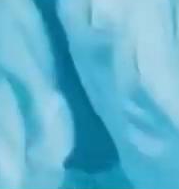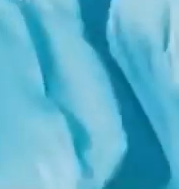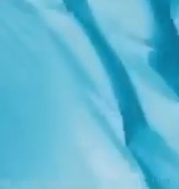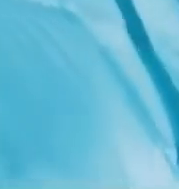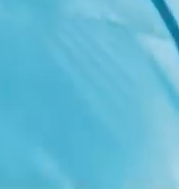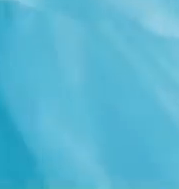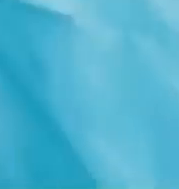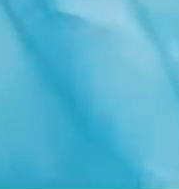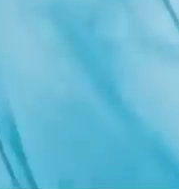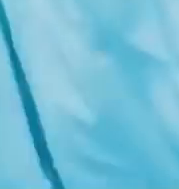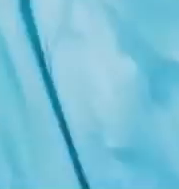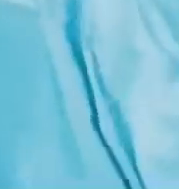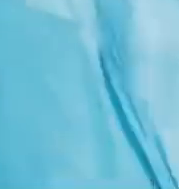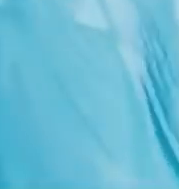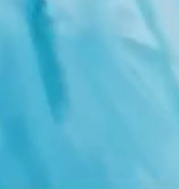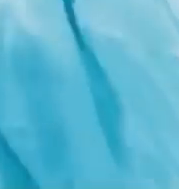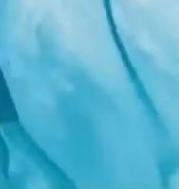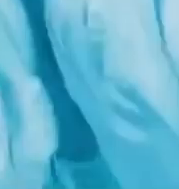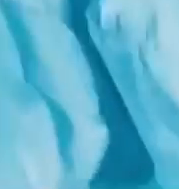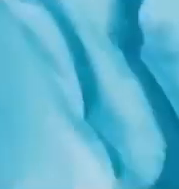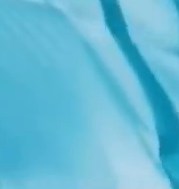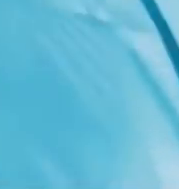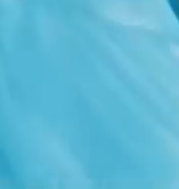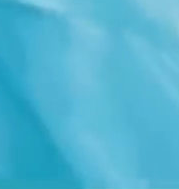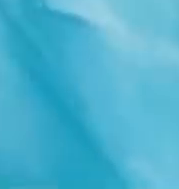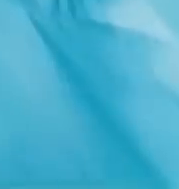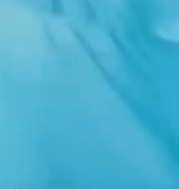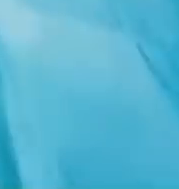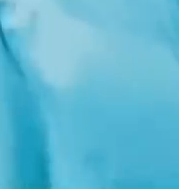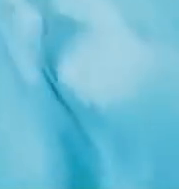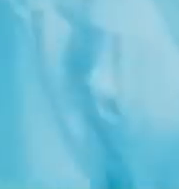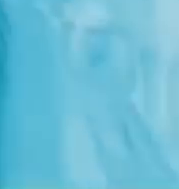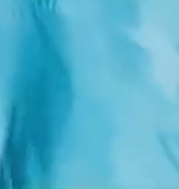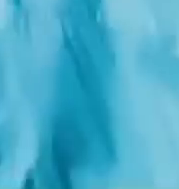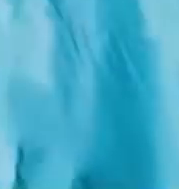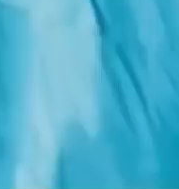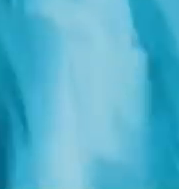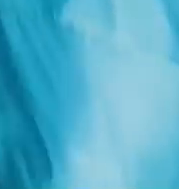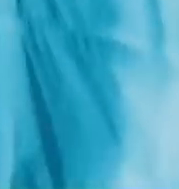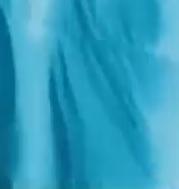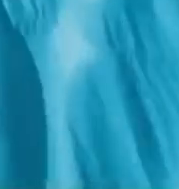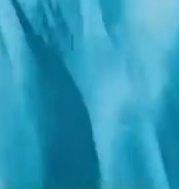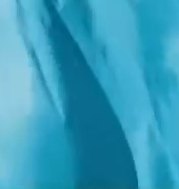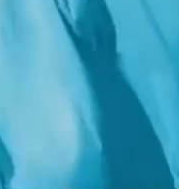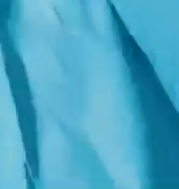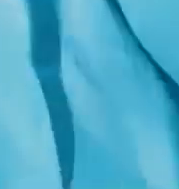Macri, en alusión a la publicación en el Boletín Oficial del Decreto